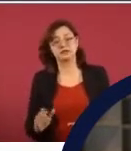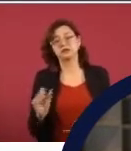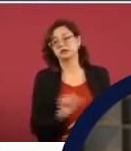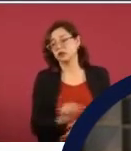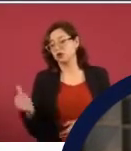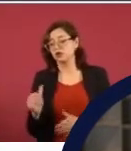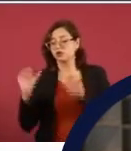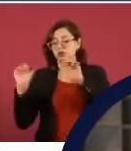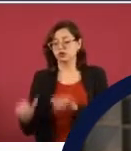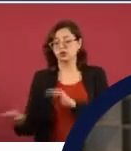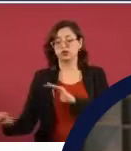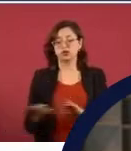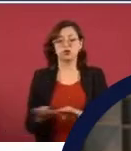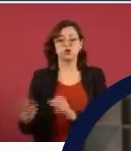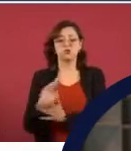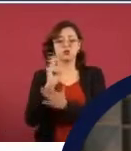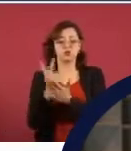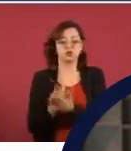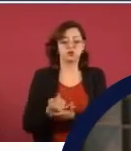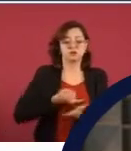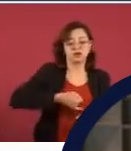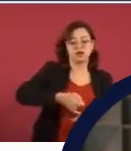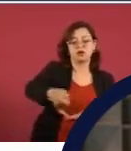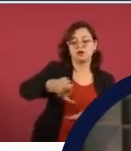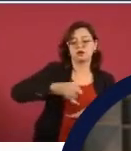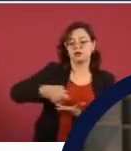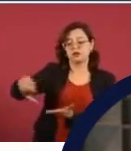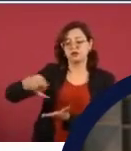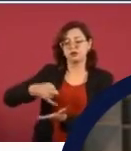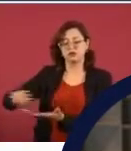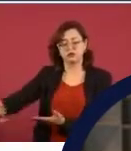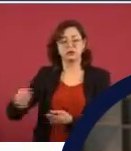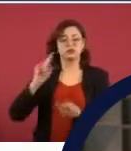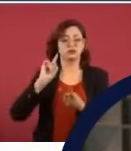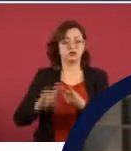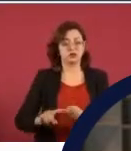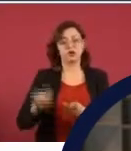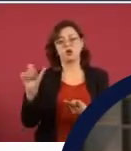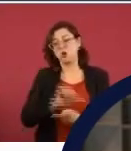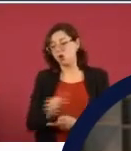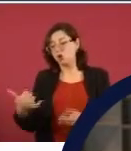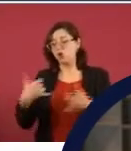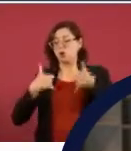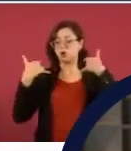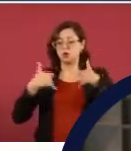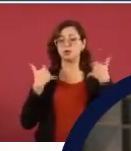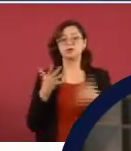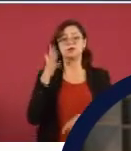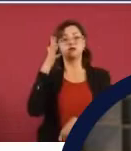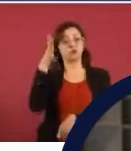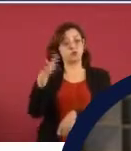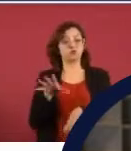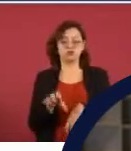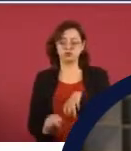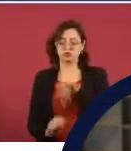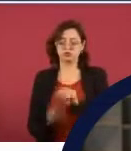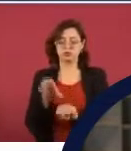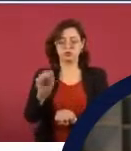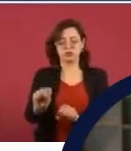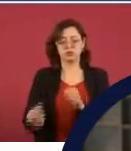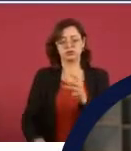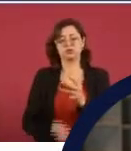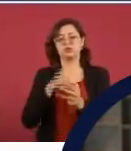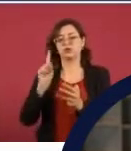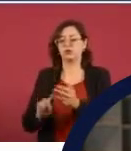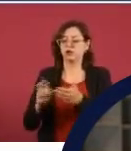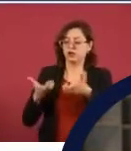pues desafortunadamente, otra vez dicen los expertos, el crecimiento no va a ser lo suficiente. Es